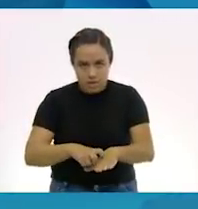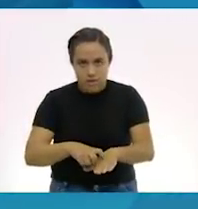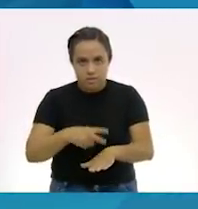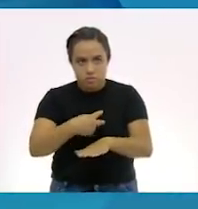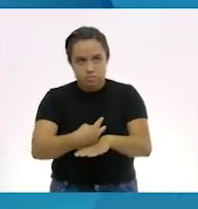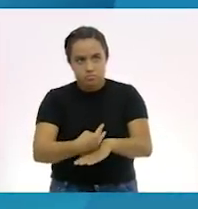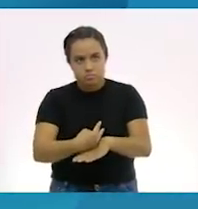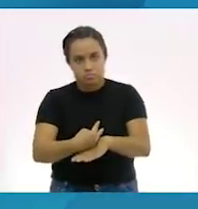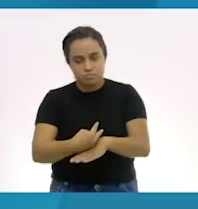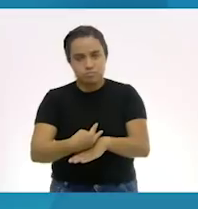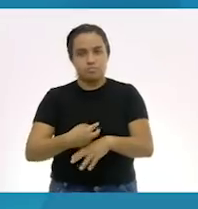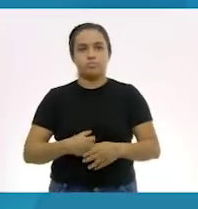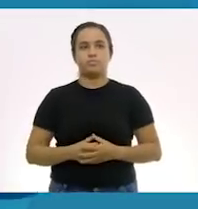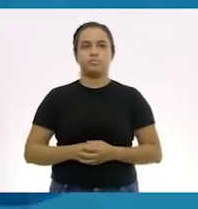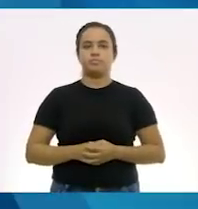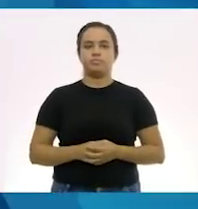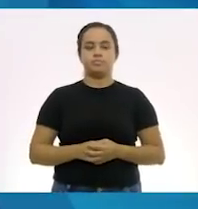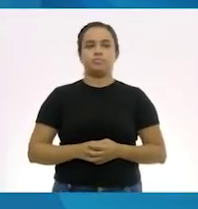a la derecha,